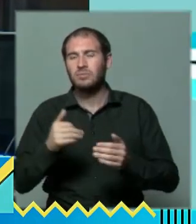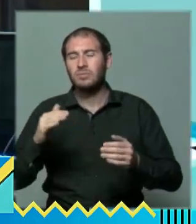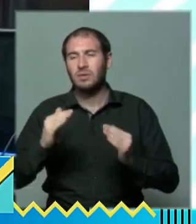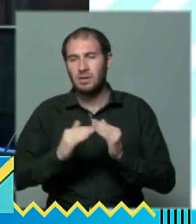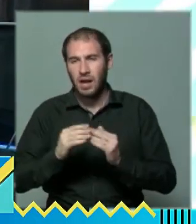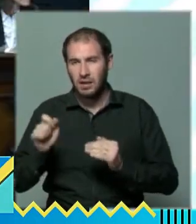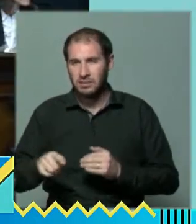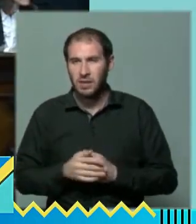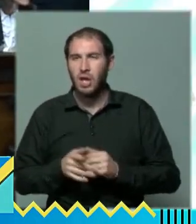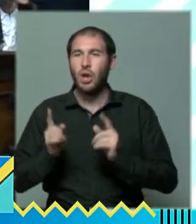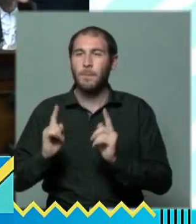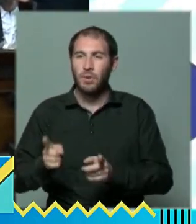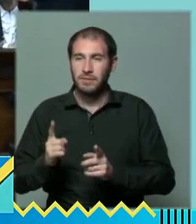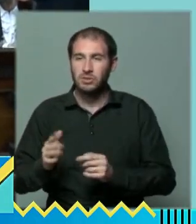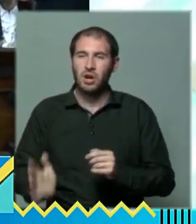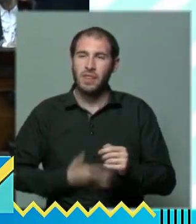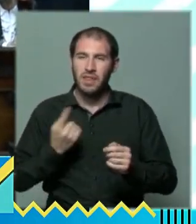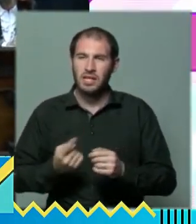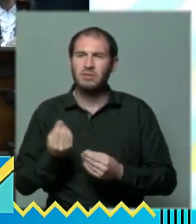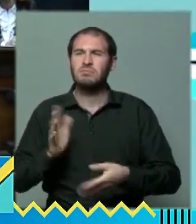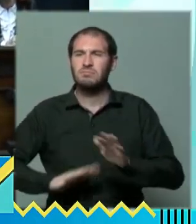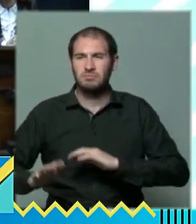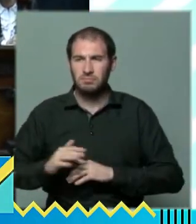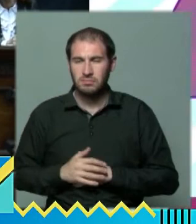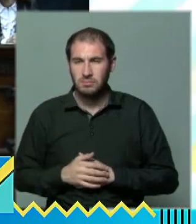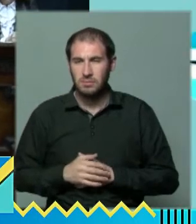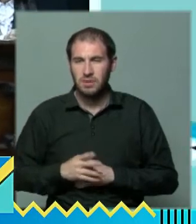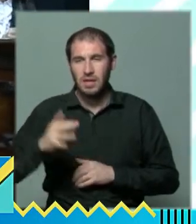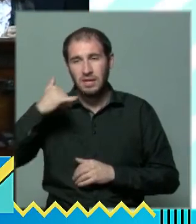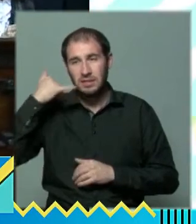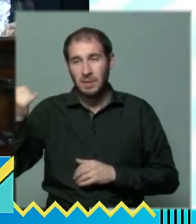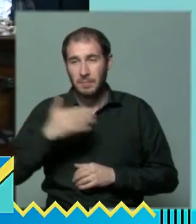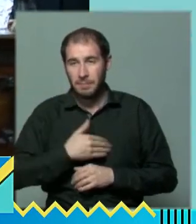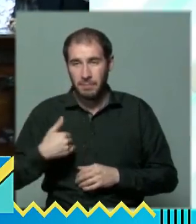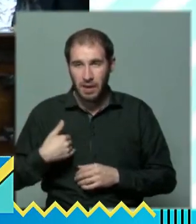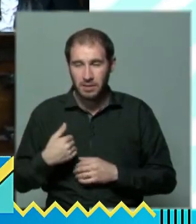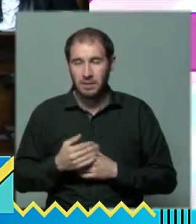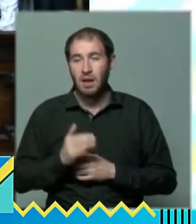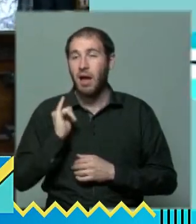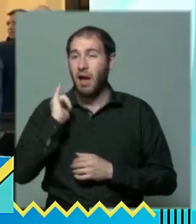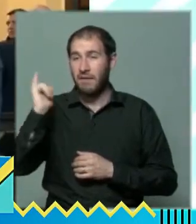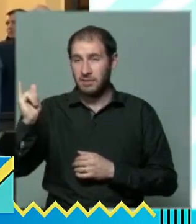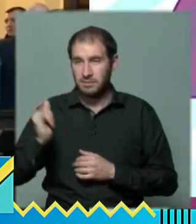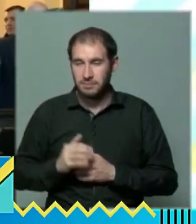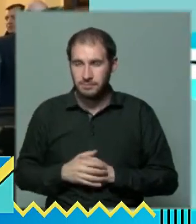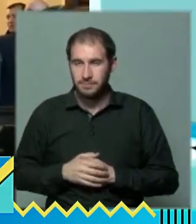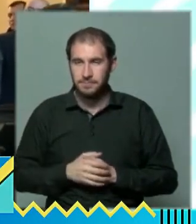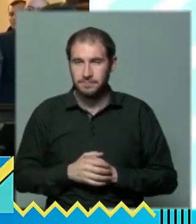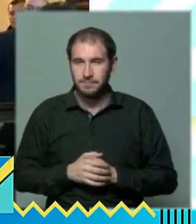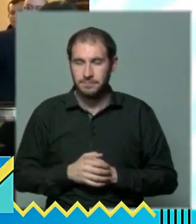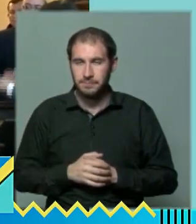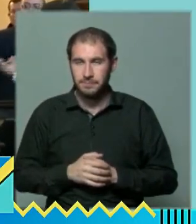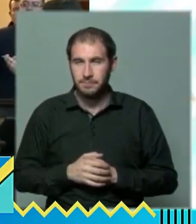casa. La docente, el directivo lo que hace es llama a la madre para comunicarle de esto y